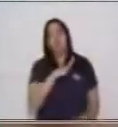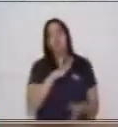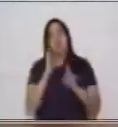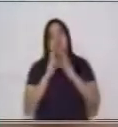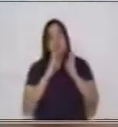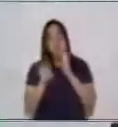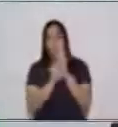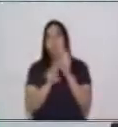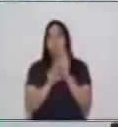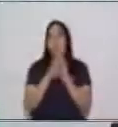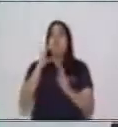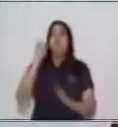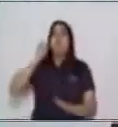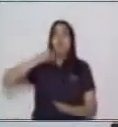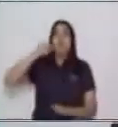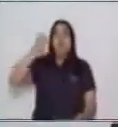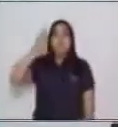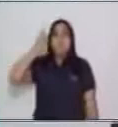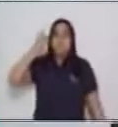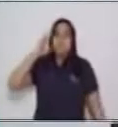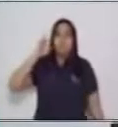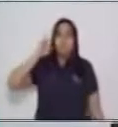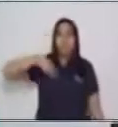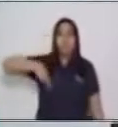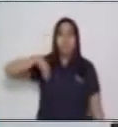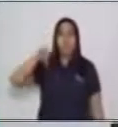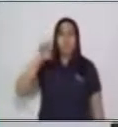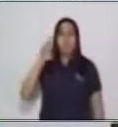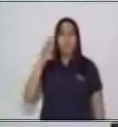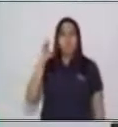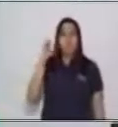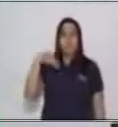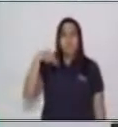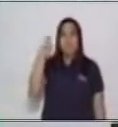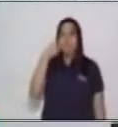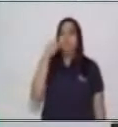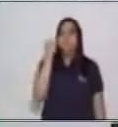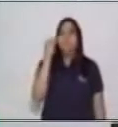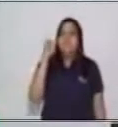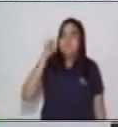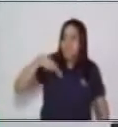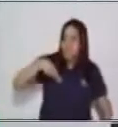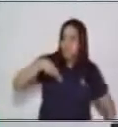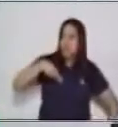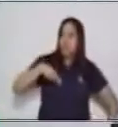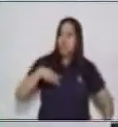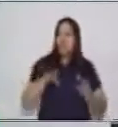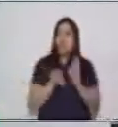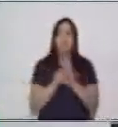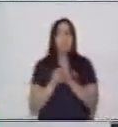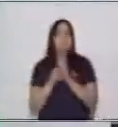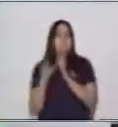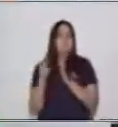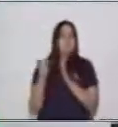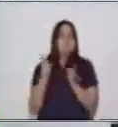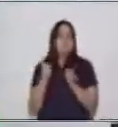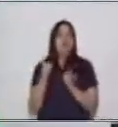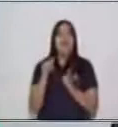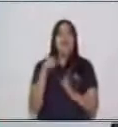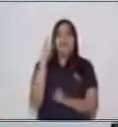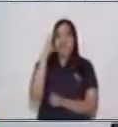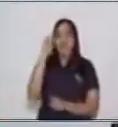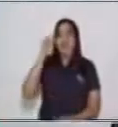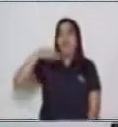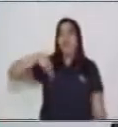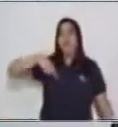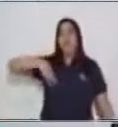Por ejemplo, la palabra comprensión, al momento de buscar una palabra dentro de esa familia, tú puedes colocar